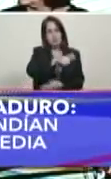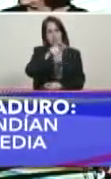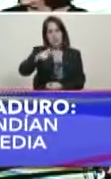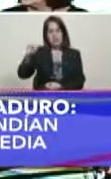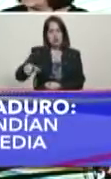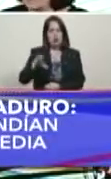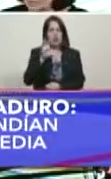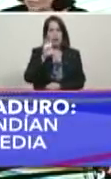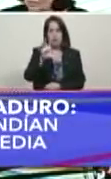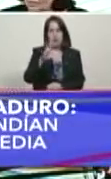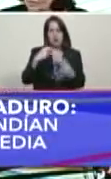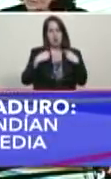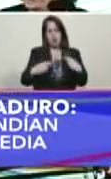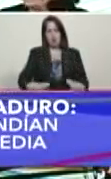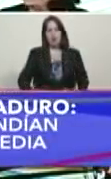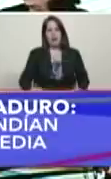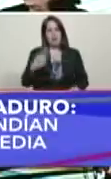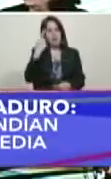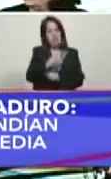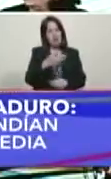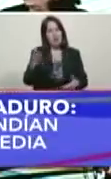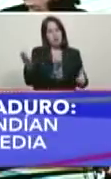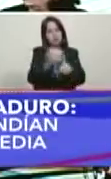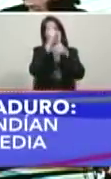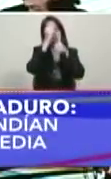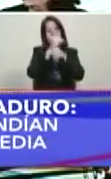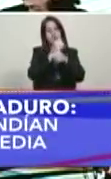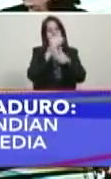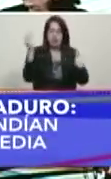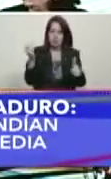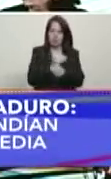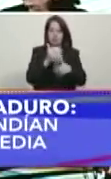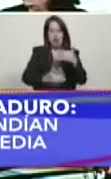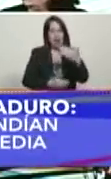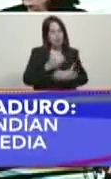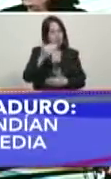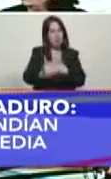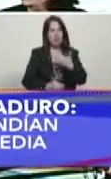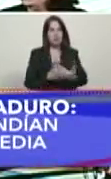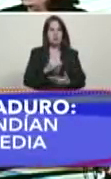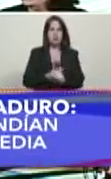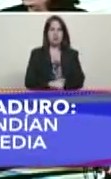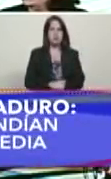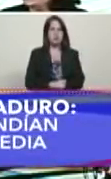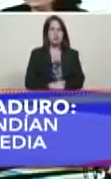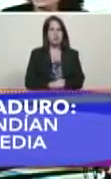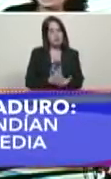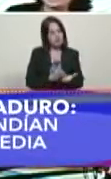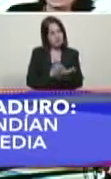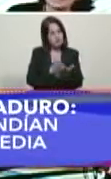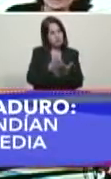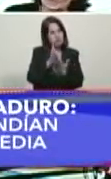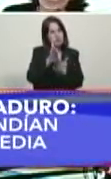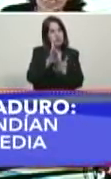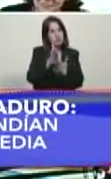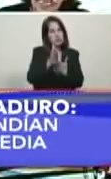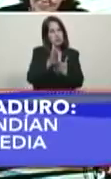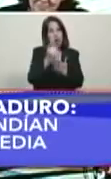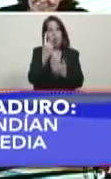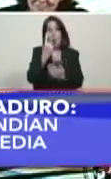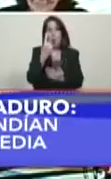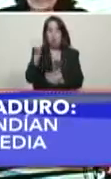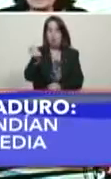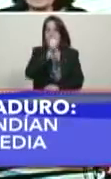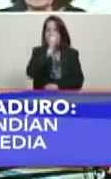patria humana tenemos que lograrlo tenemos que lograrlo poco a poco paso a paso avanzar en un solo canto como